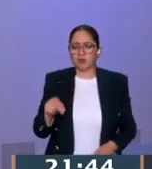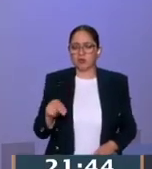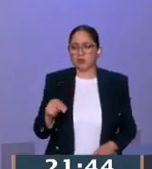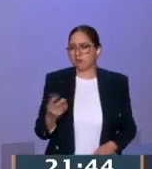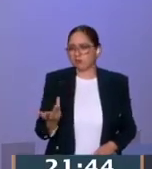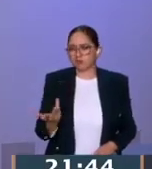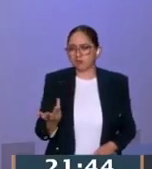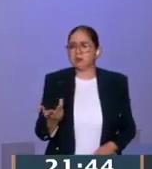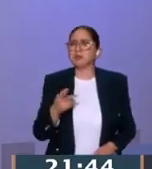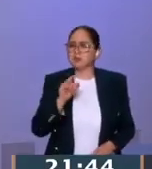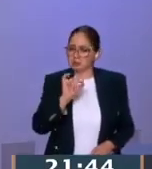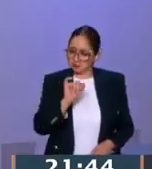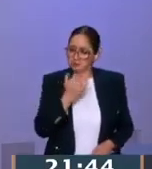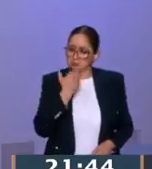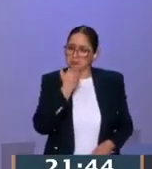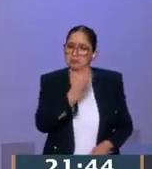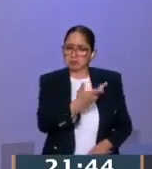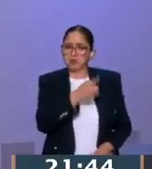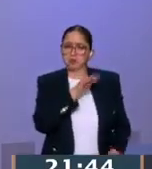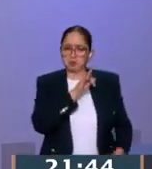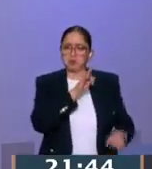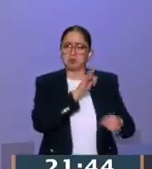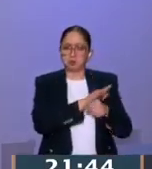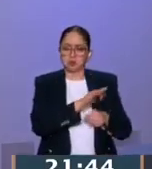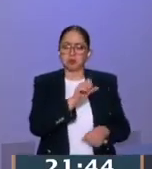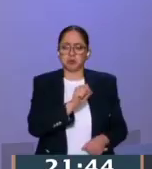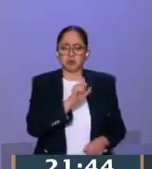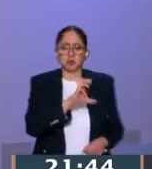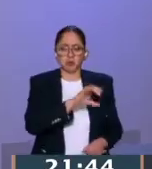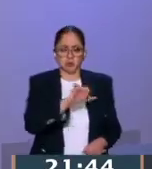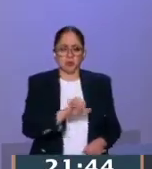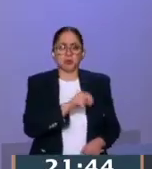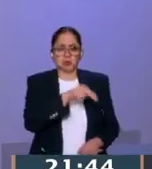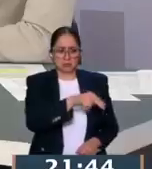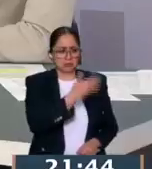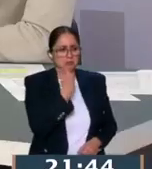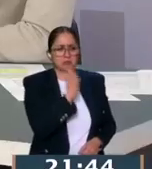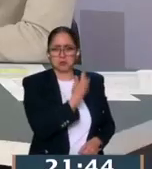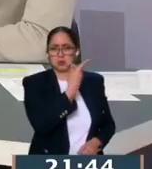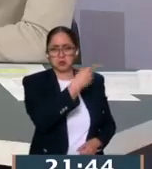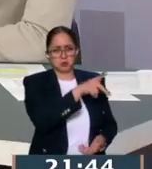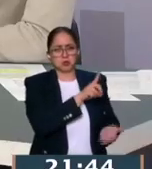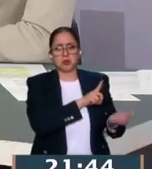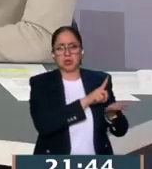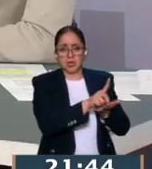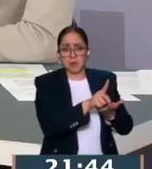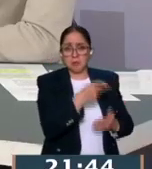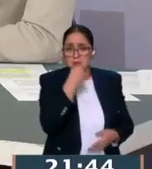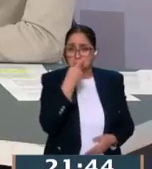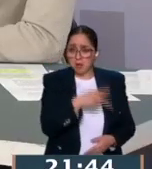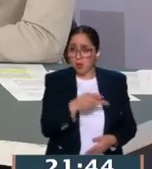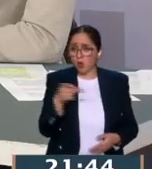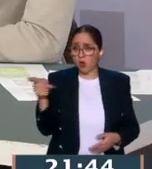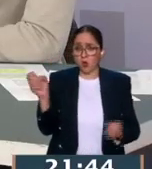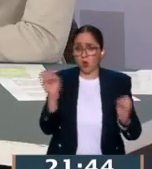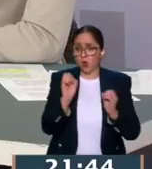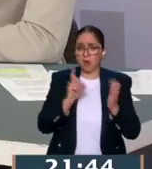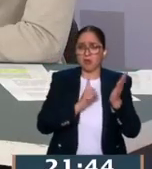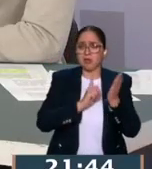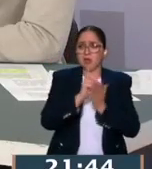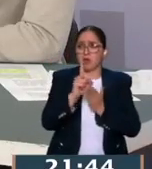Y pueden estar defendiendo a la Suprema Corte de Justicia de la Nación, están en su derecho, pero no tienen derecho a atropellar